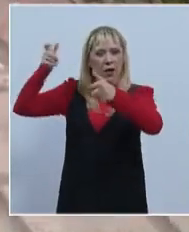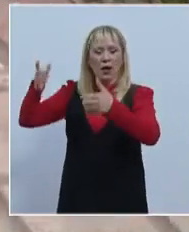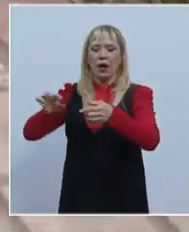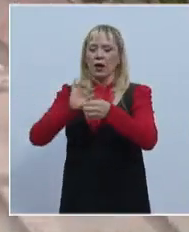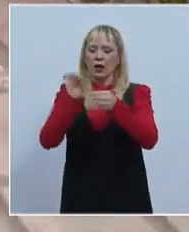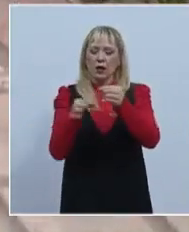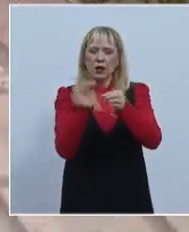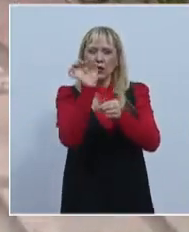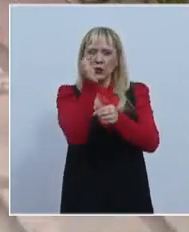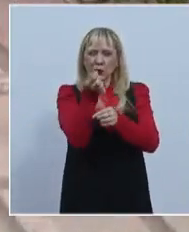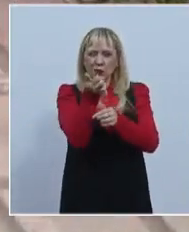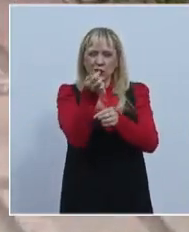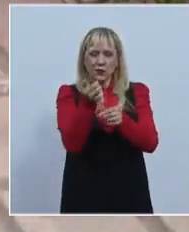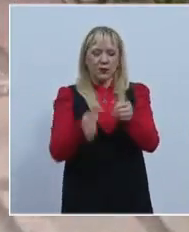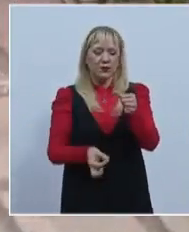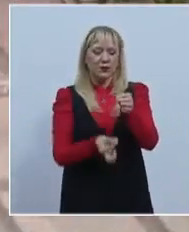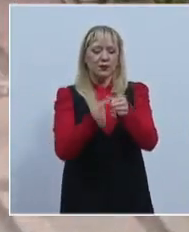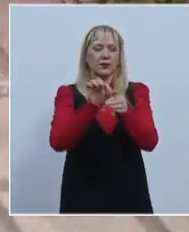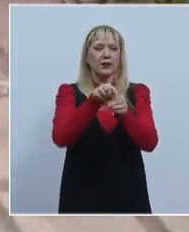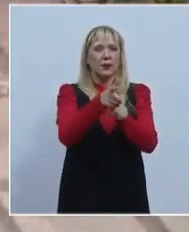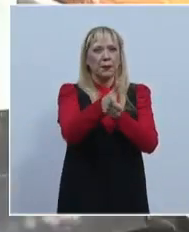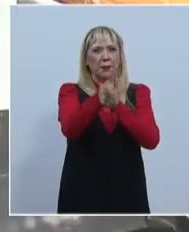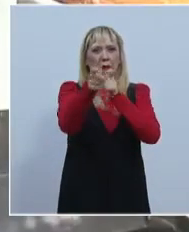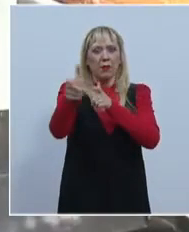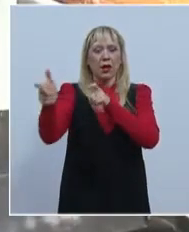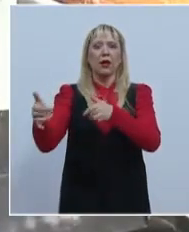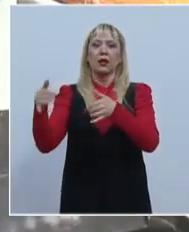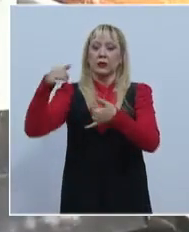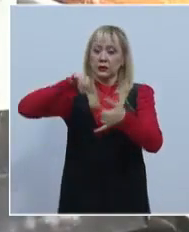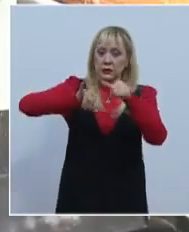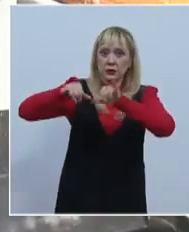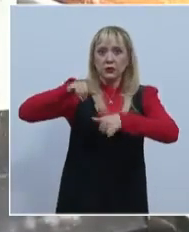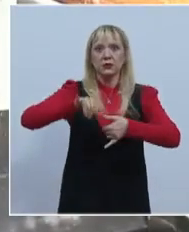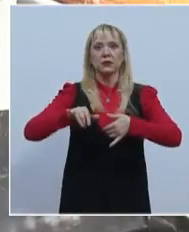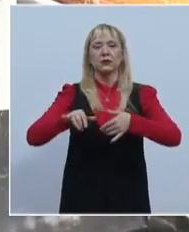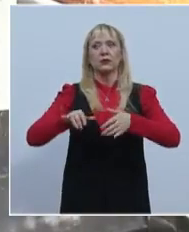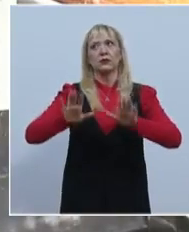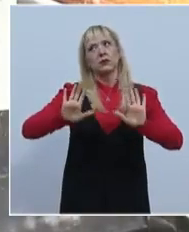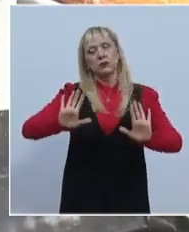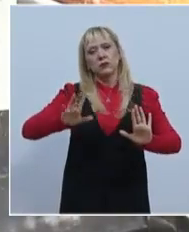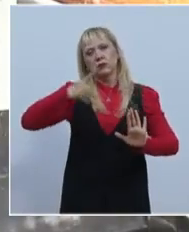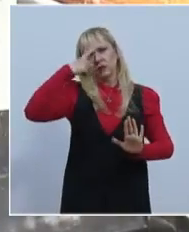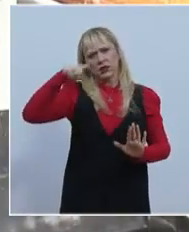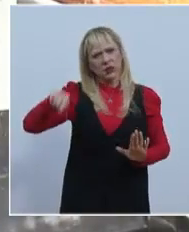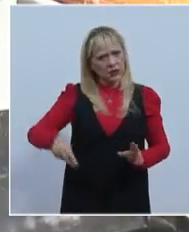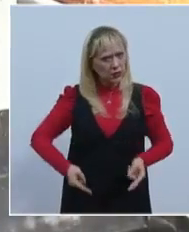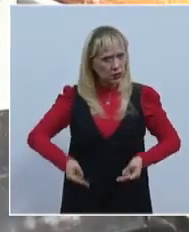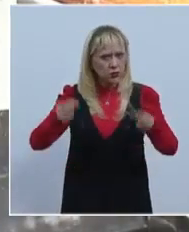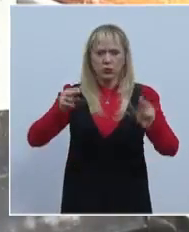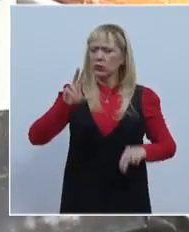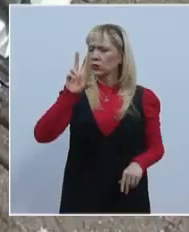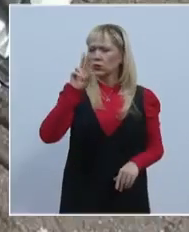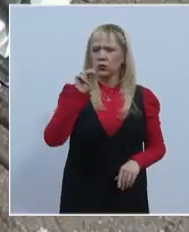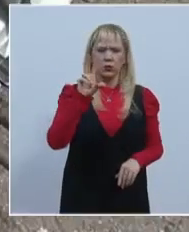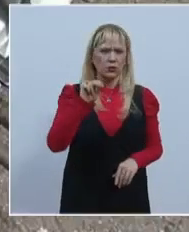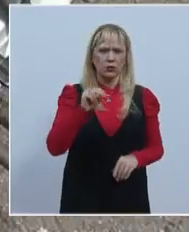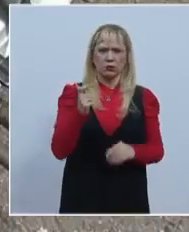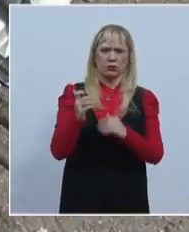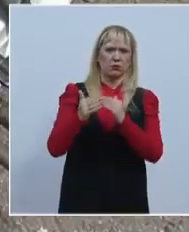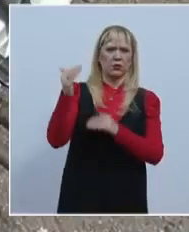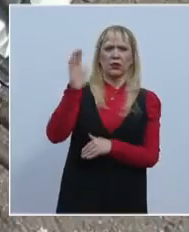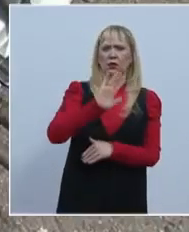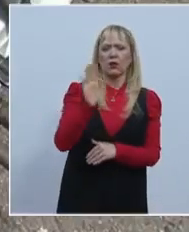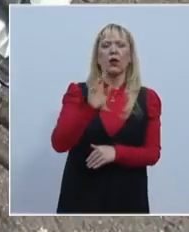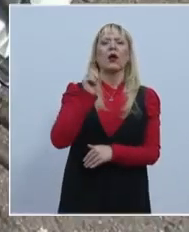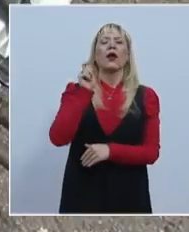y sustancias químicas. Explicó que el incremento no tiene precisamente fines de lucro debido a que guarda relación con